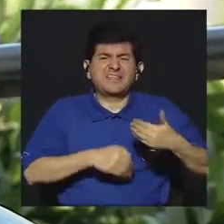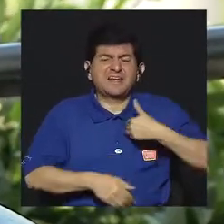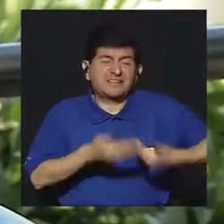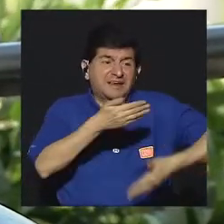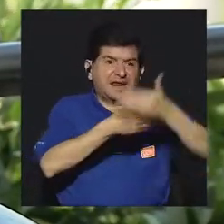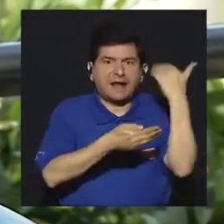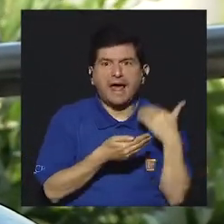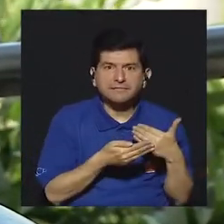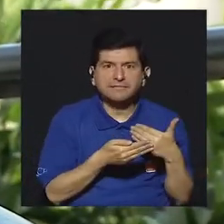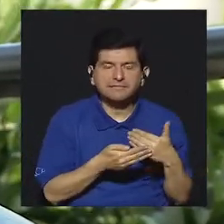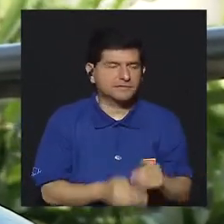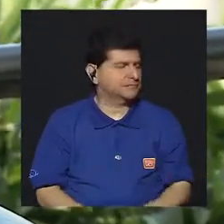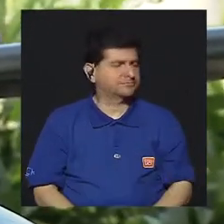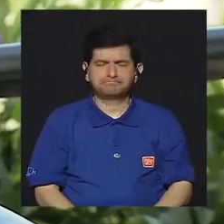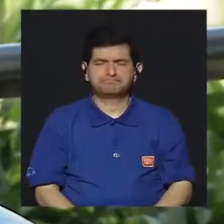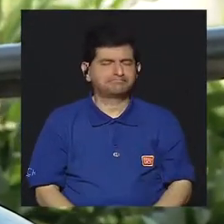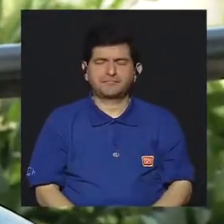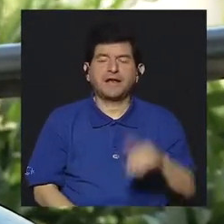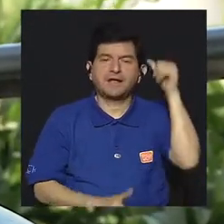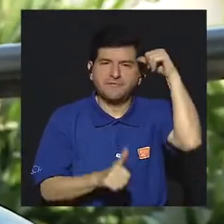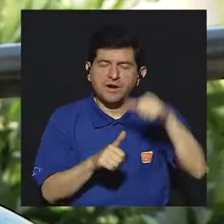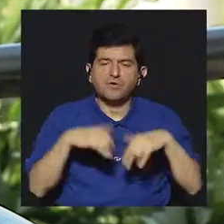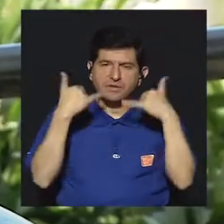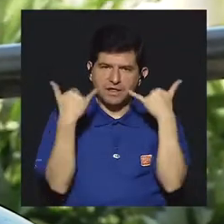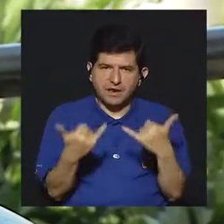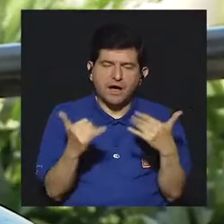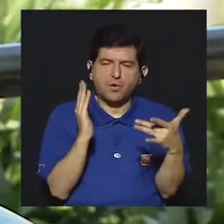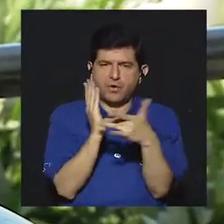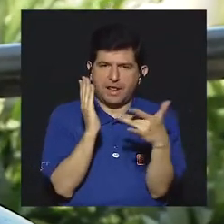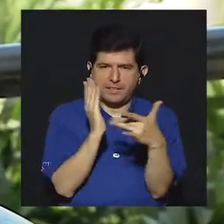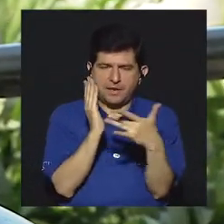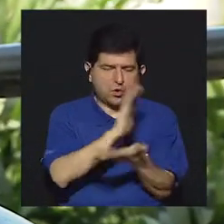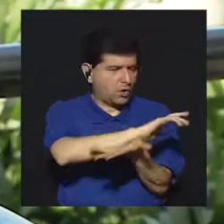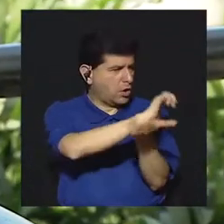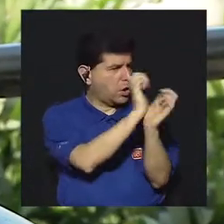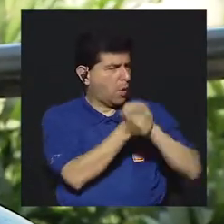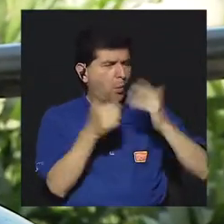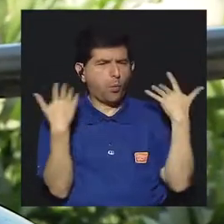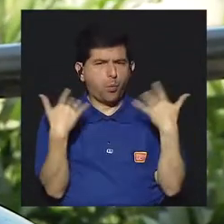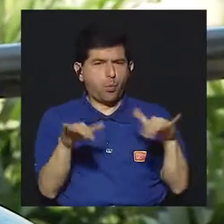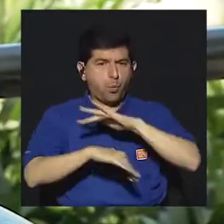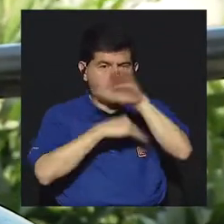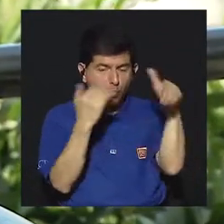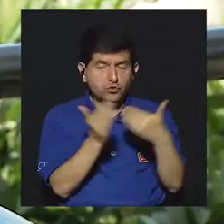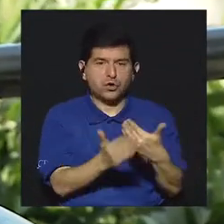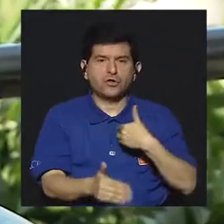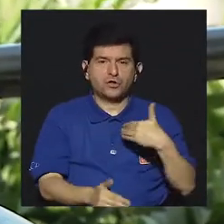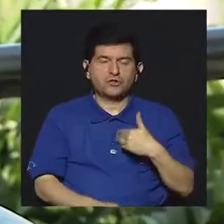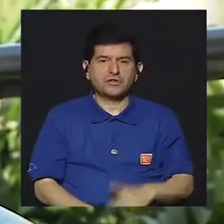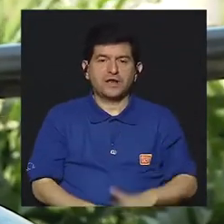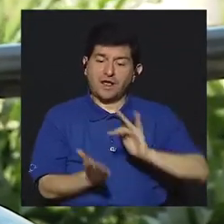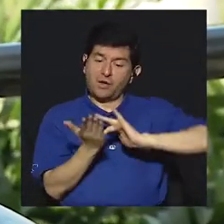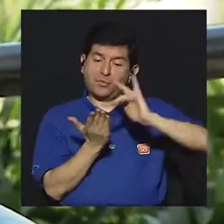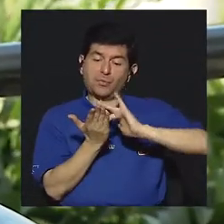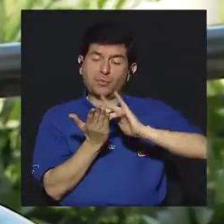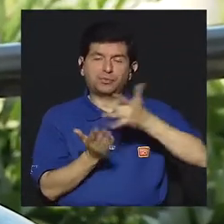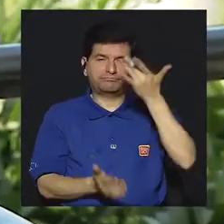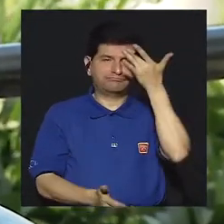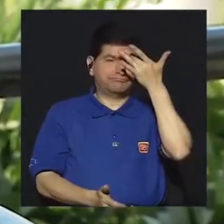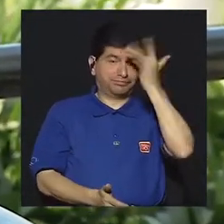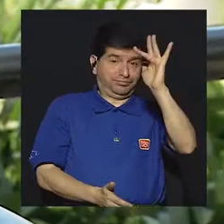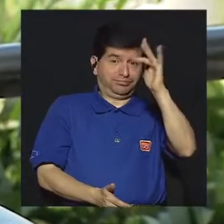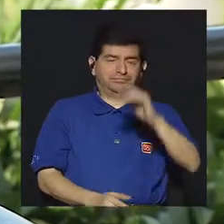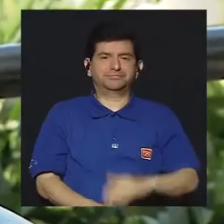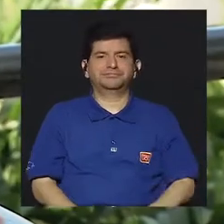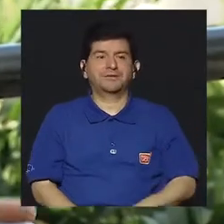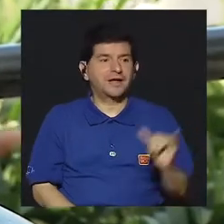teníamos antes, ¿verdad? Entonces, hay que tener en cuenta que ahorita la tecnología ha cambiado muchísimo todo, desde que tenemos celulares más